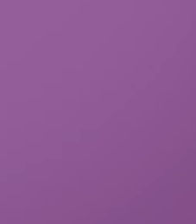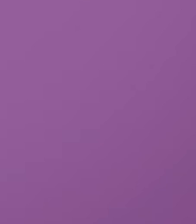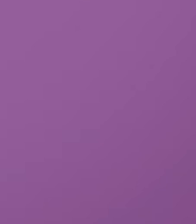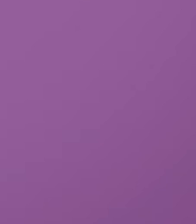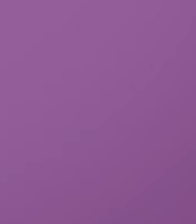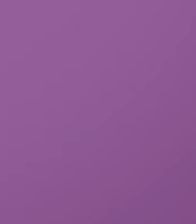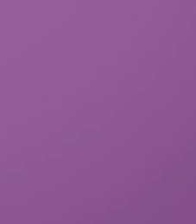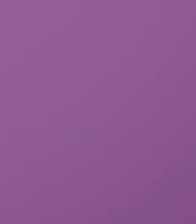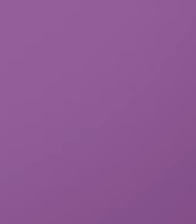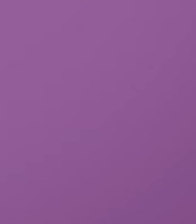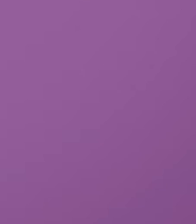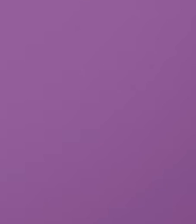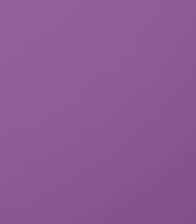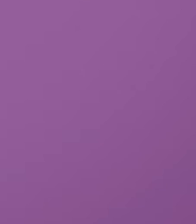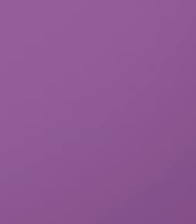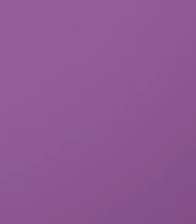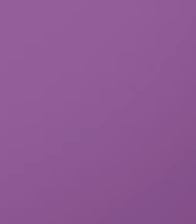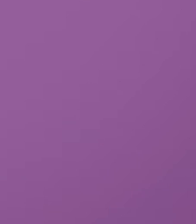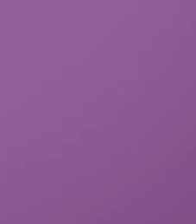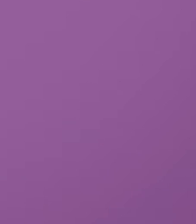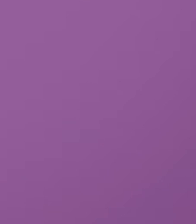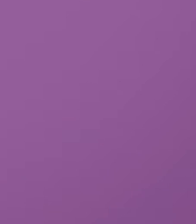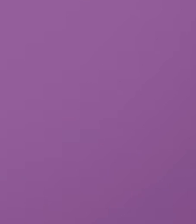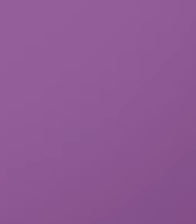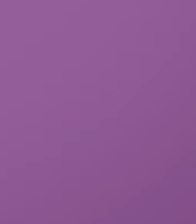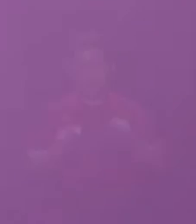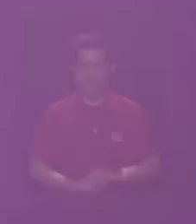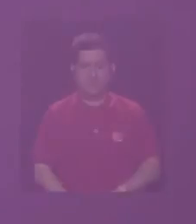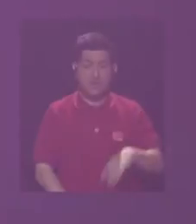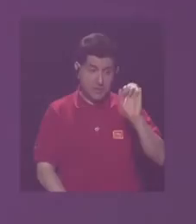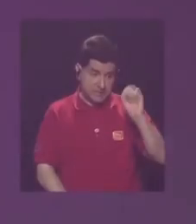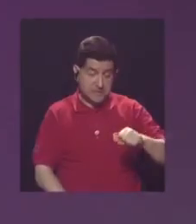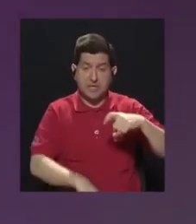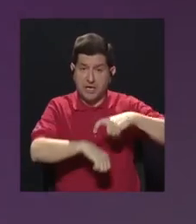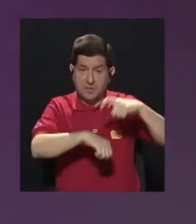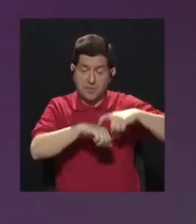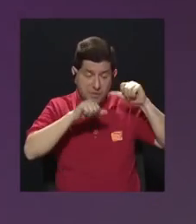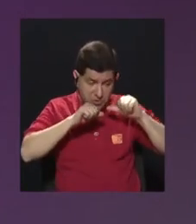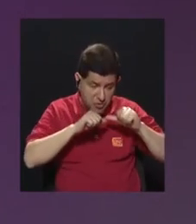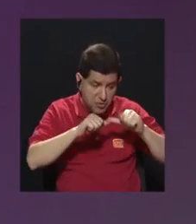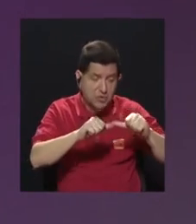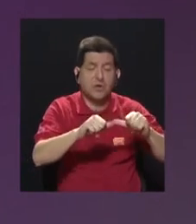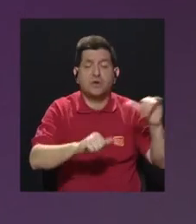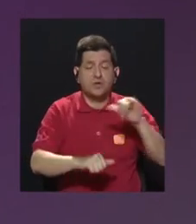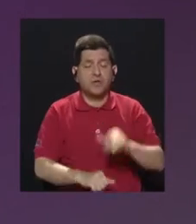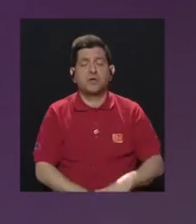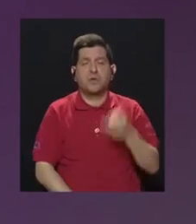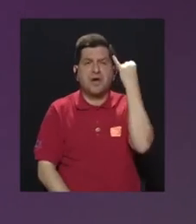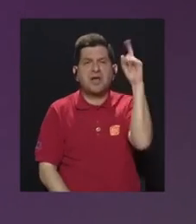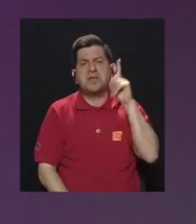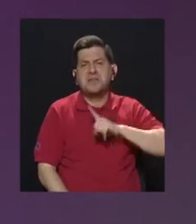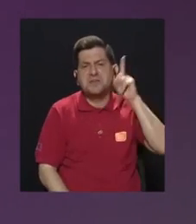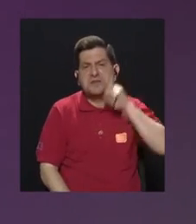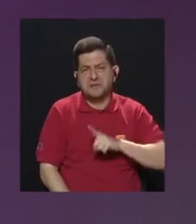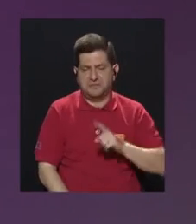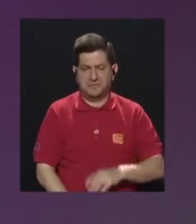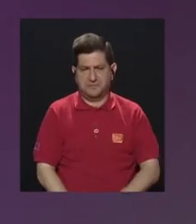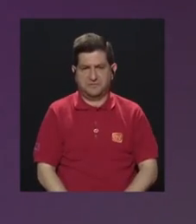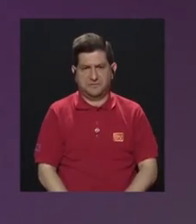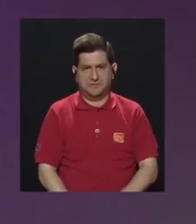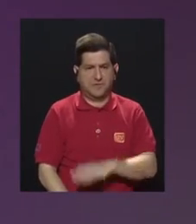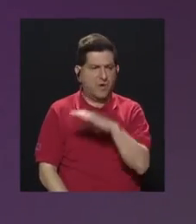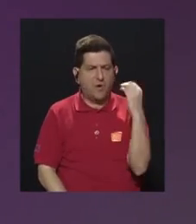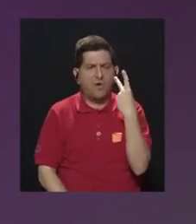cotidianidad nos son y no lo son y lo son cuando vemos que siguen perpetuando los mismos prejuicios lo vemos cuando